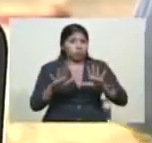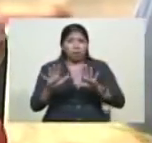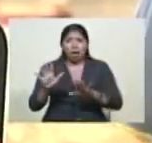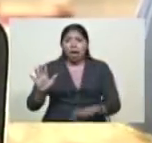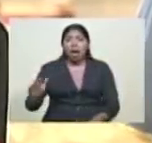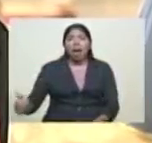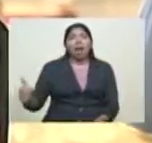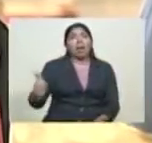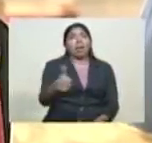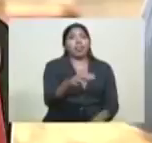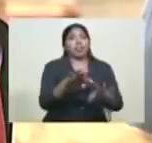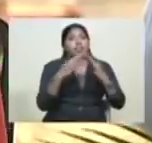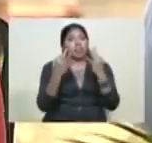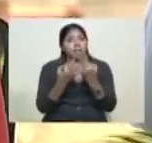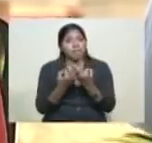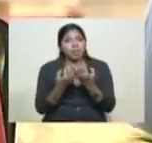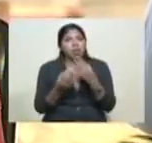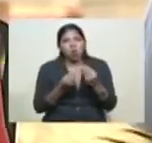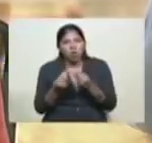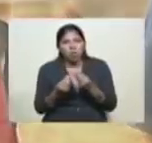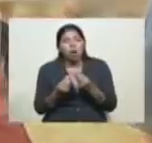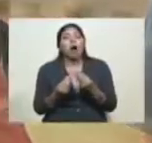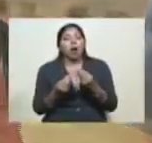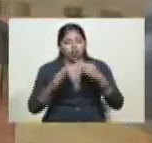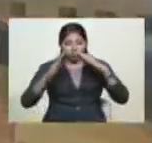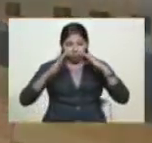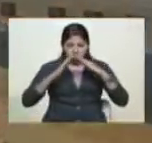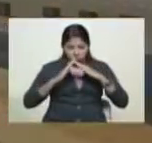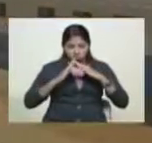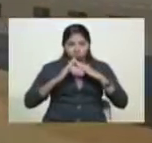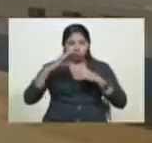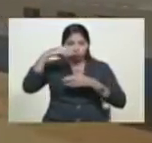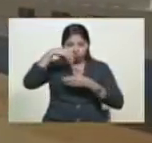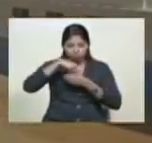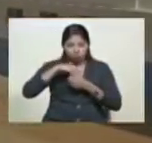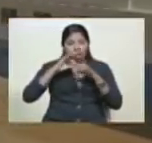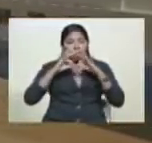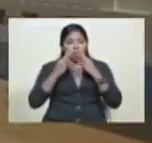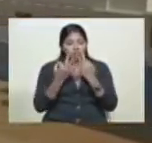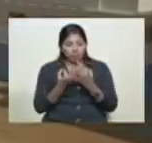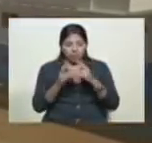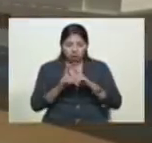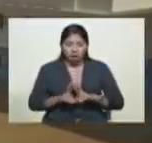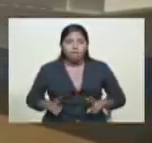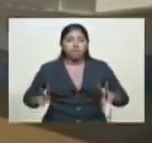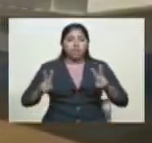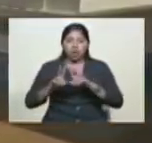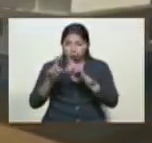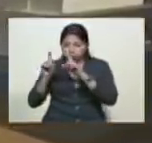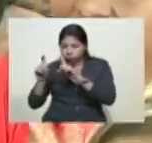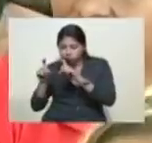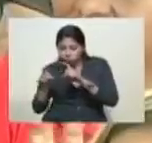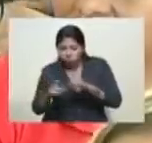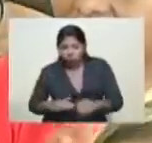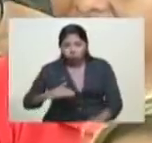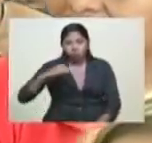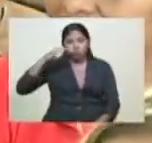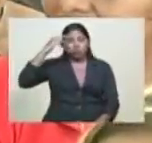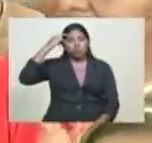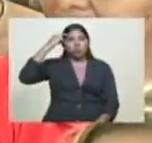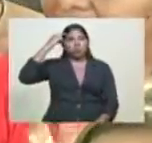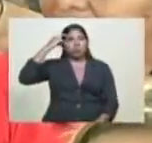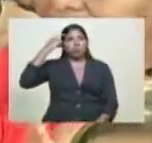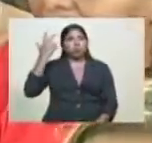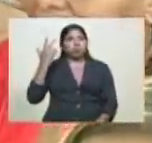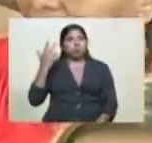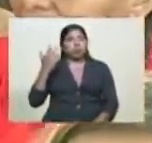con sus familias, construyendo hogares, hogares de la patria, donde los valores sean lo fundamental. El